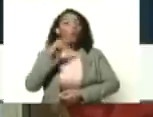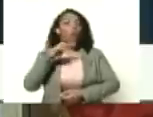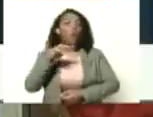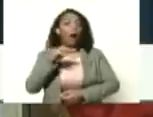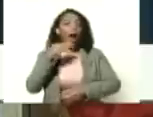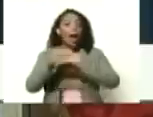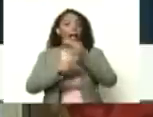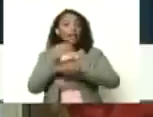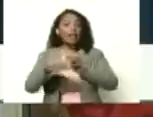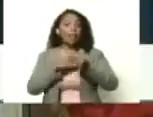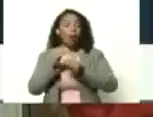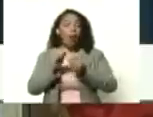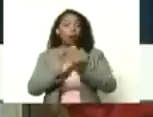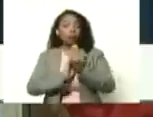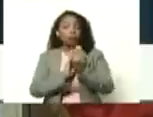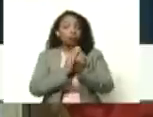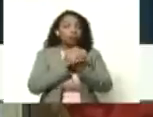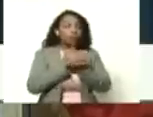coartada